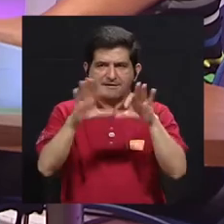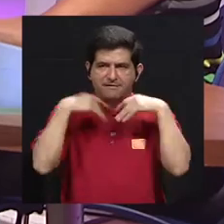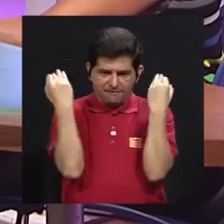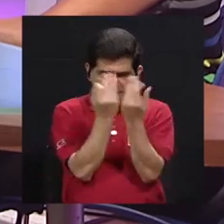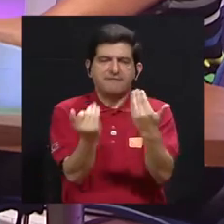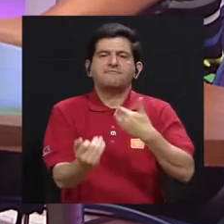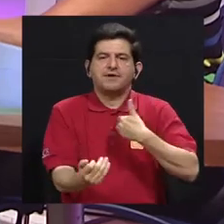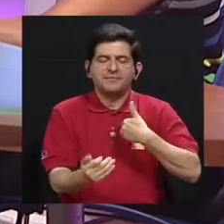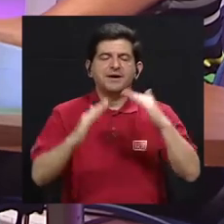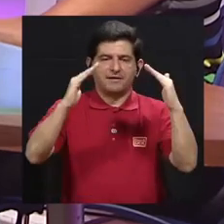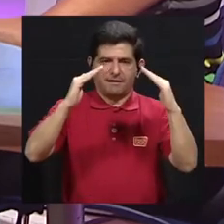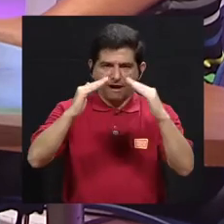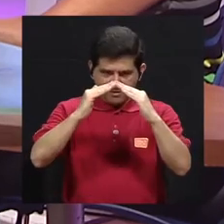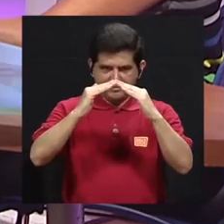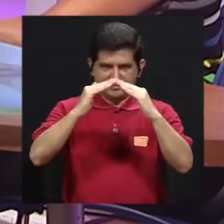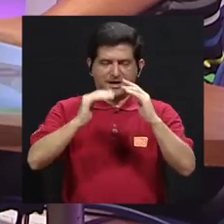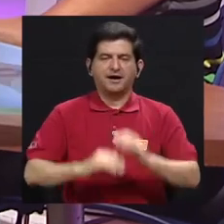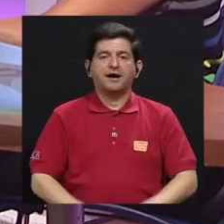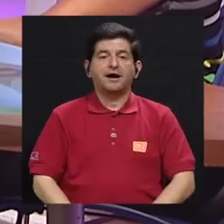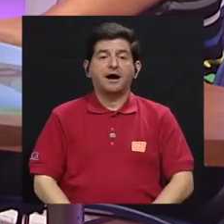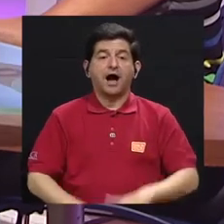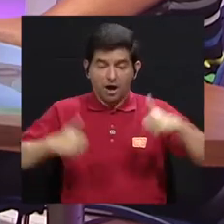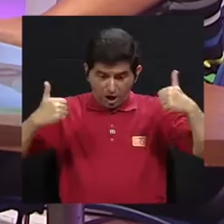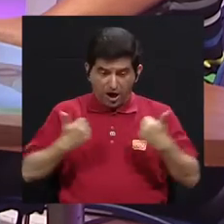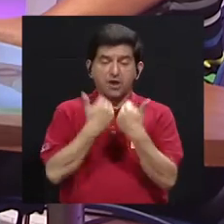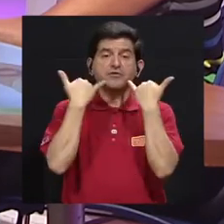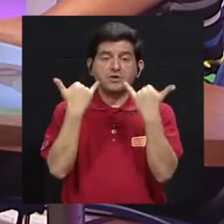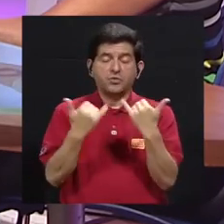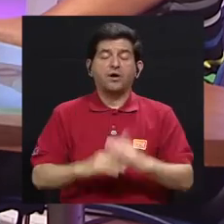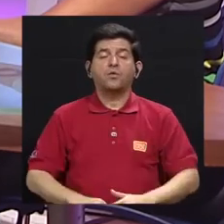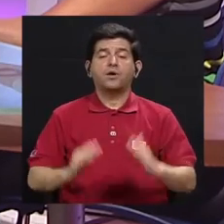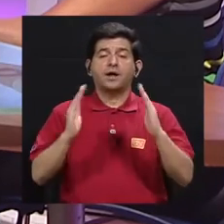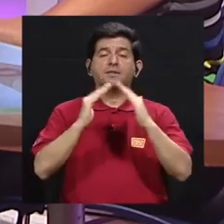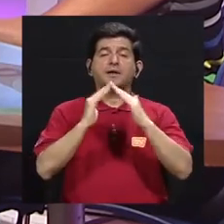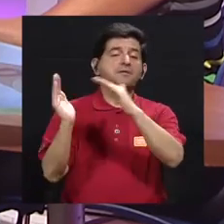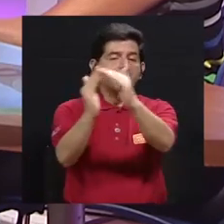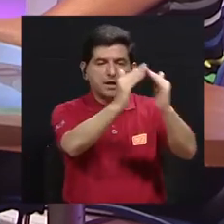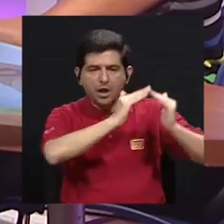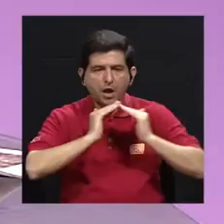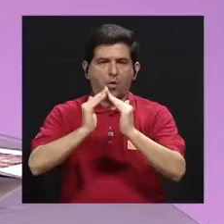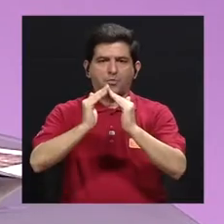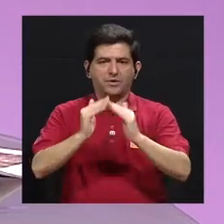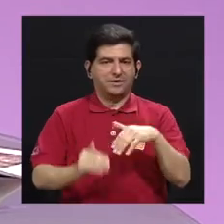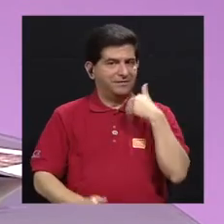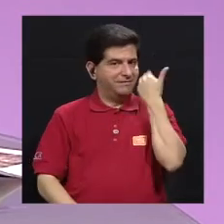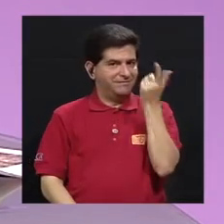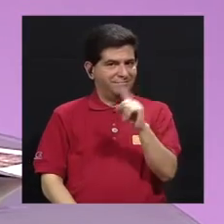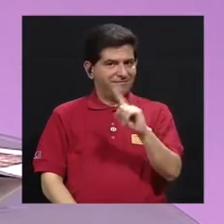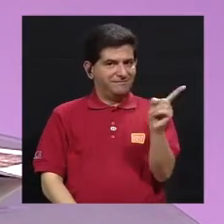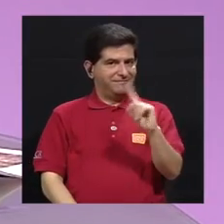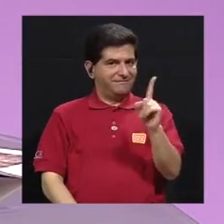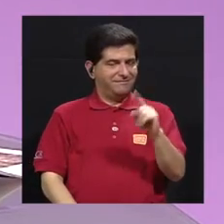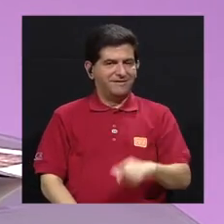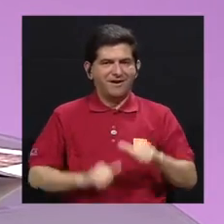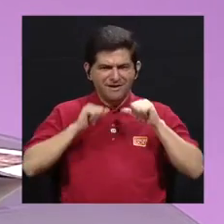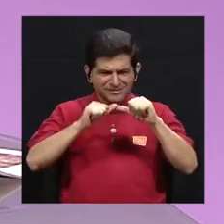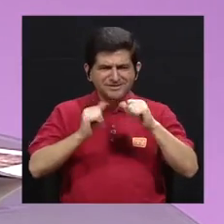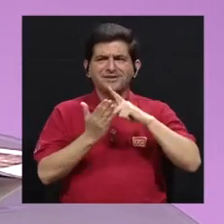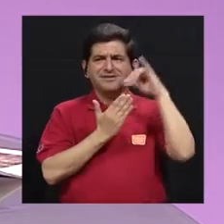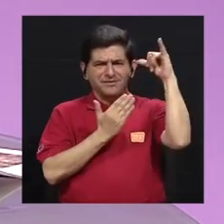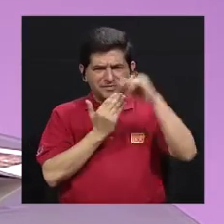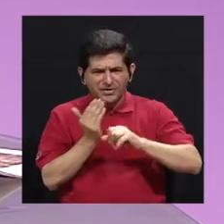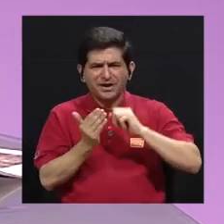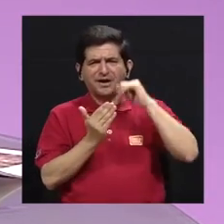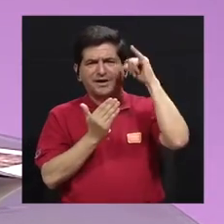alcanzar su vivienda tiene el reto de la vida comunitaria y no es fácil porque siguen